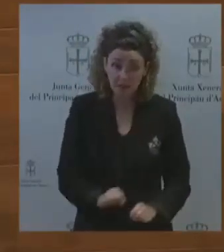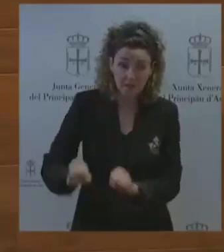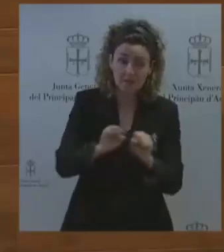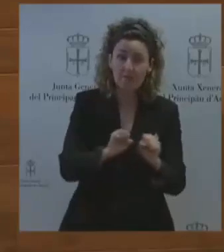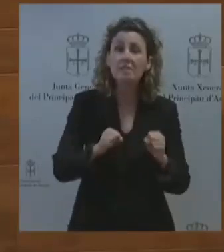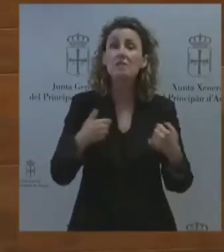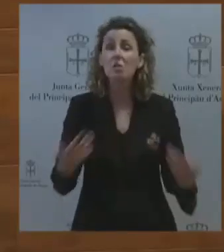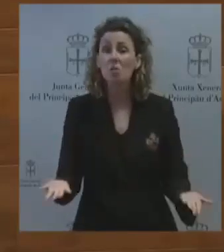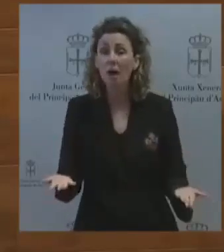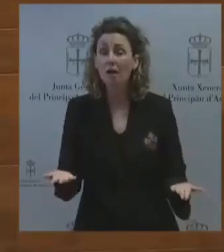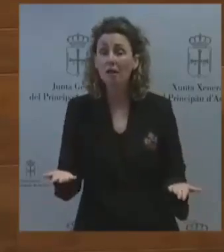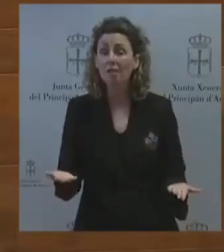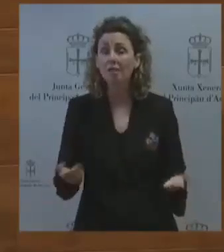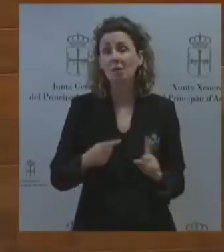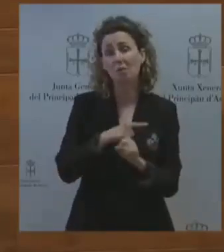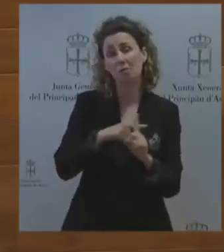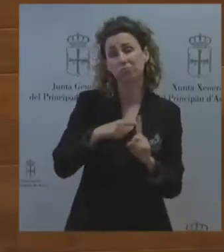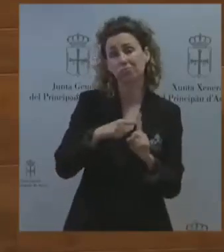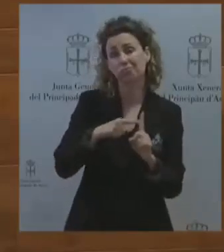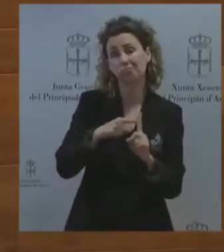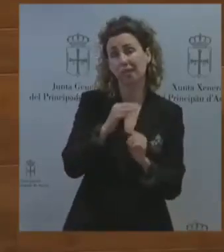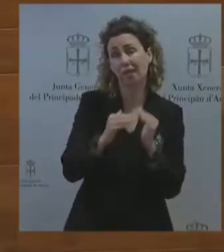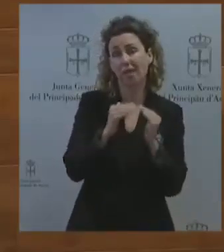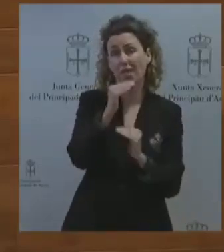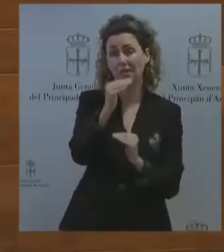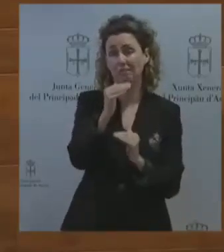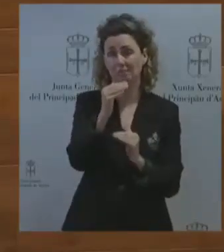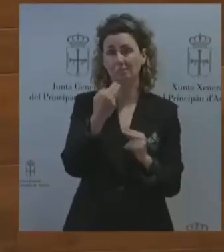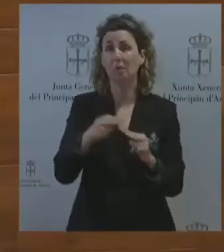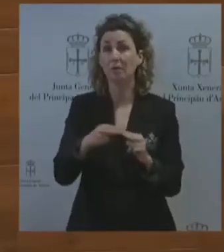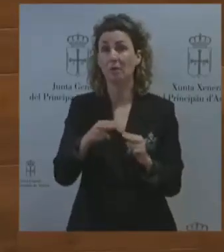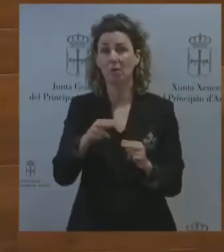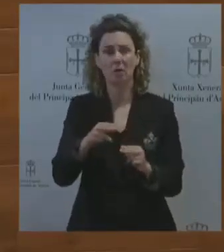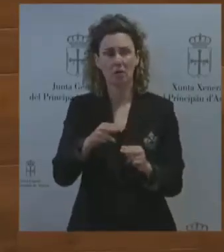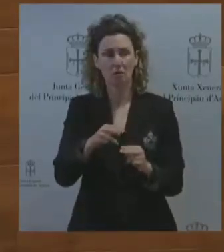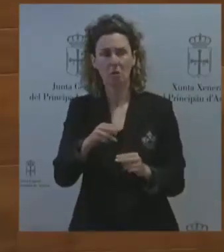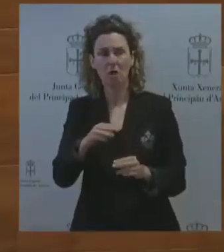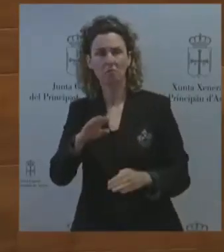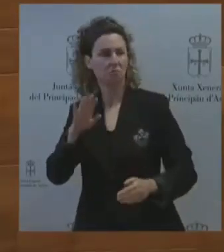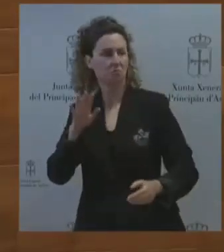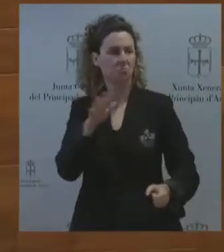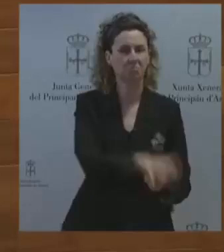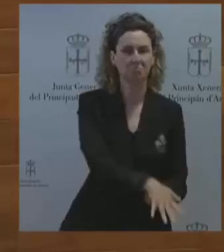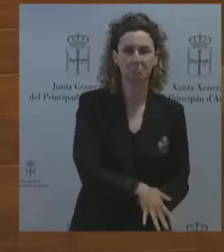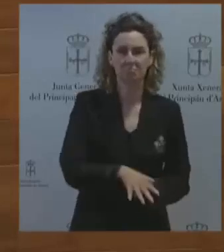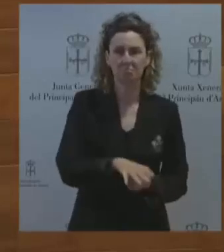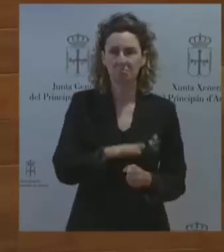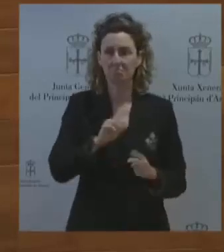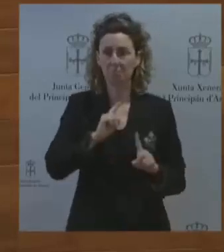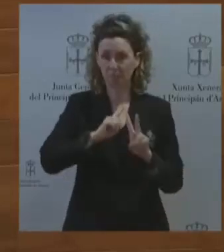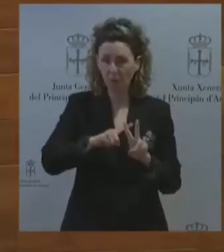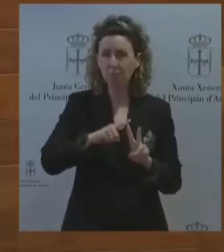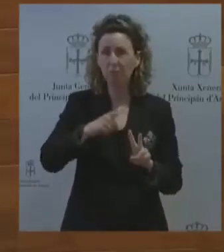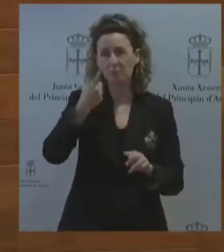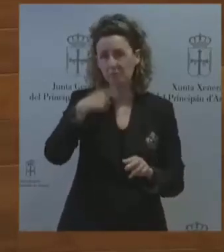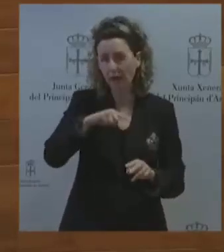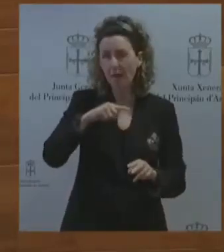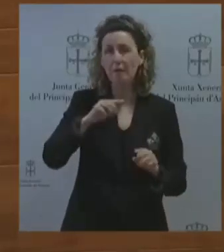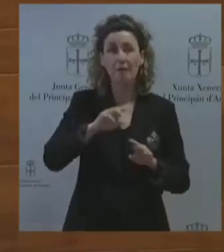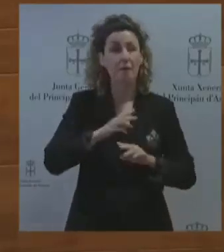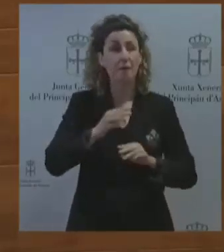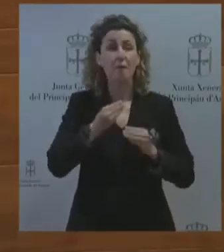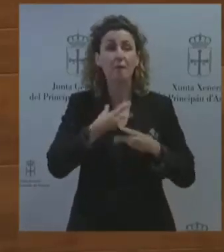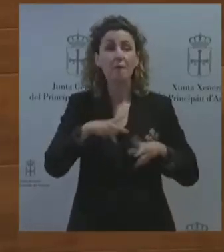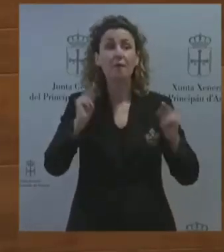eso quieren silenciar a Vox. Por eso nos temen, porque son conocedores de que con nosotros se acabará su estado de bienestar y comenzará el estado de